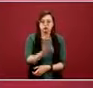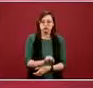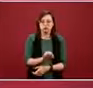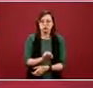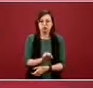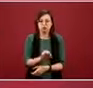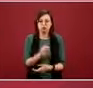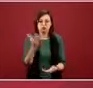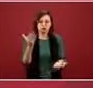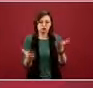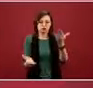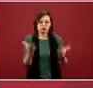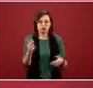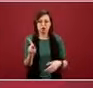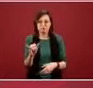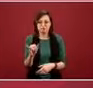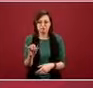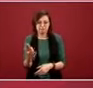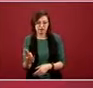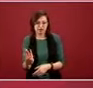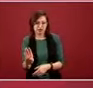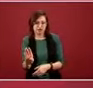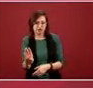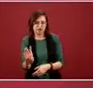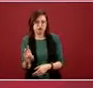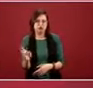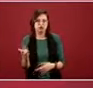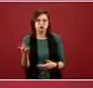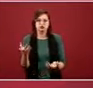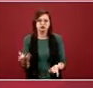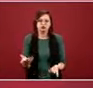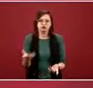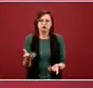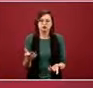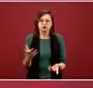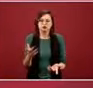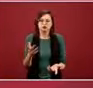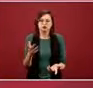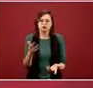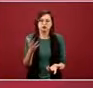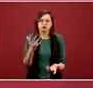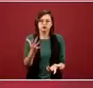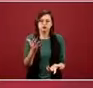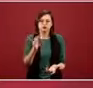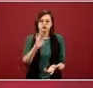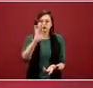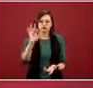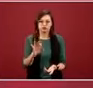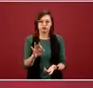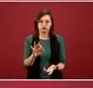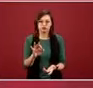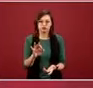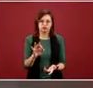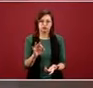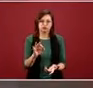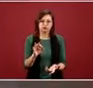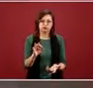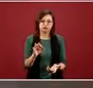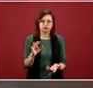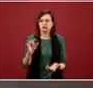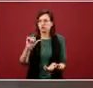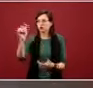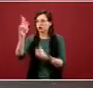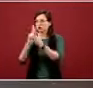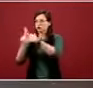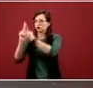como proporción del Producto Interno Bruto, cuando en 50% se utiliza 7% del Producto Interno Bruto. Si en